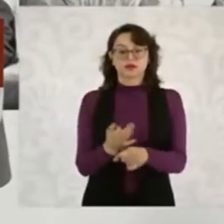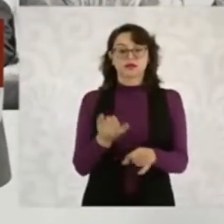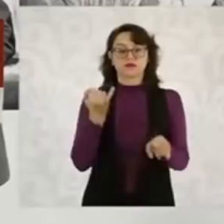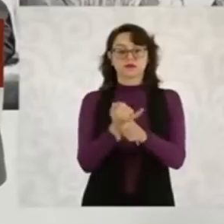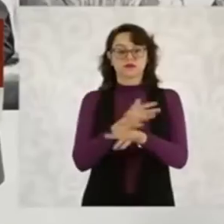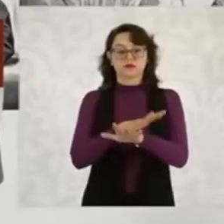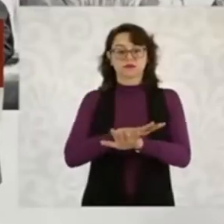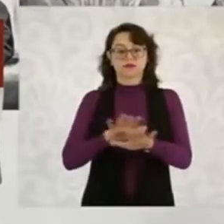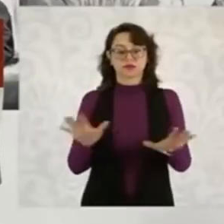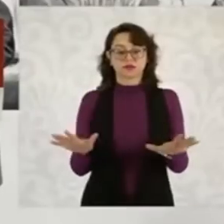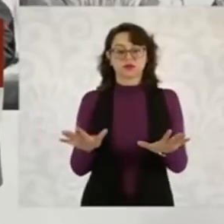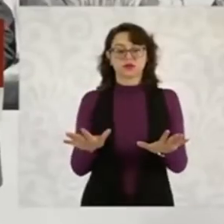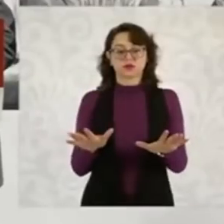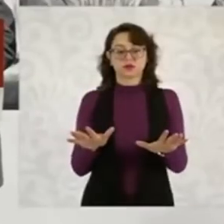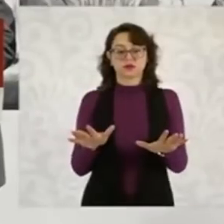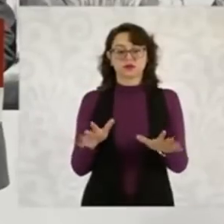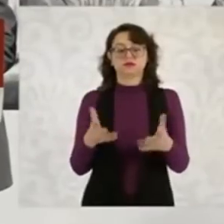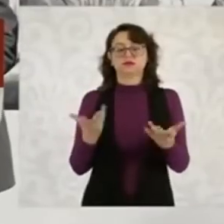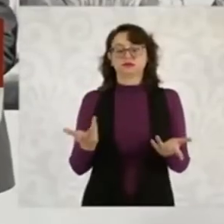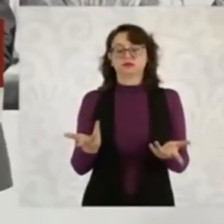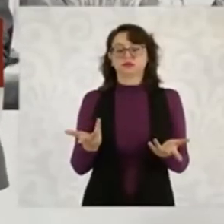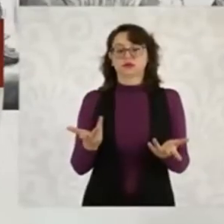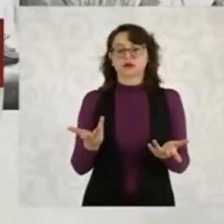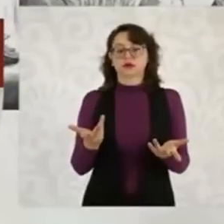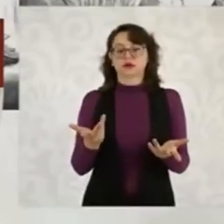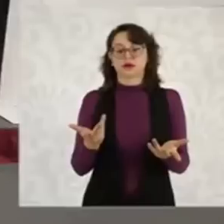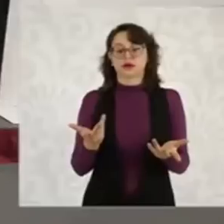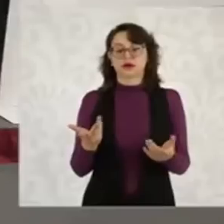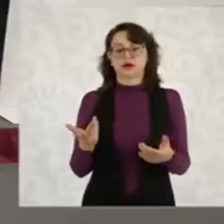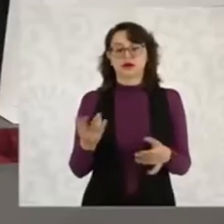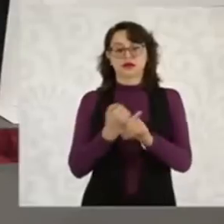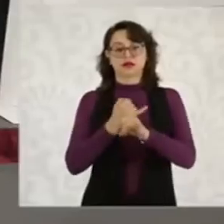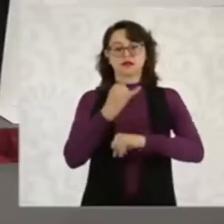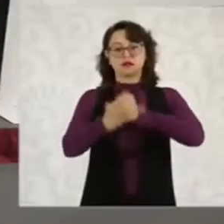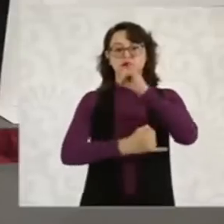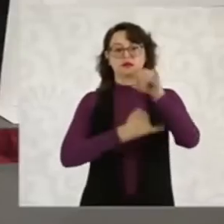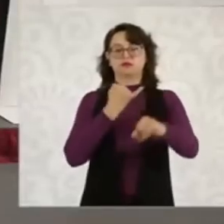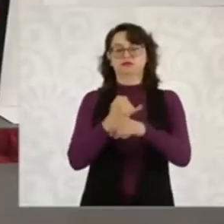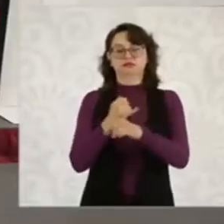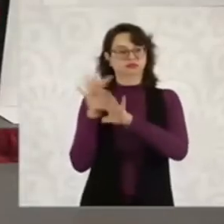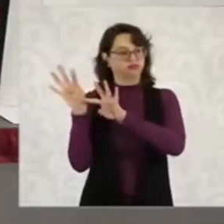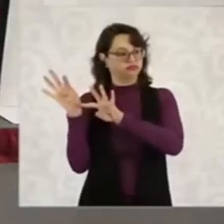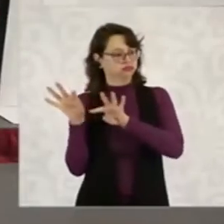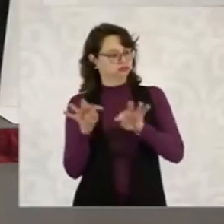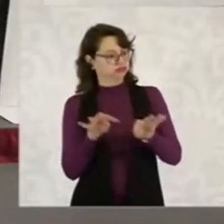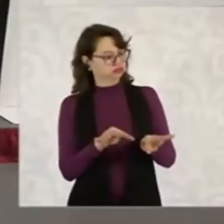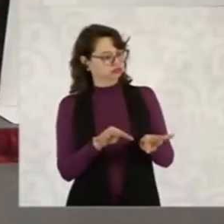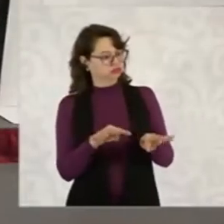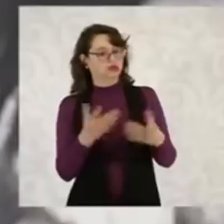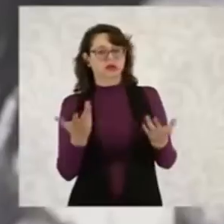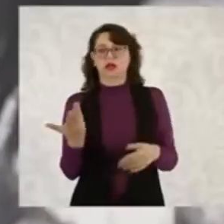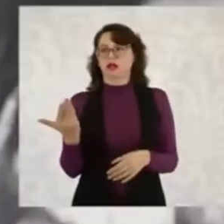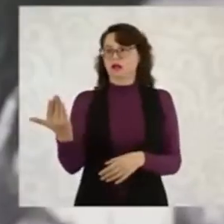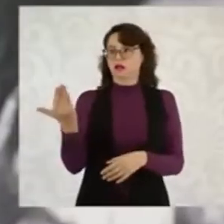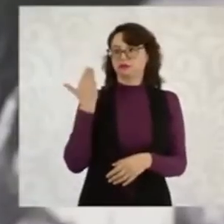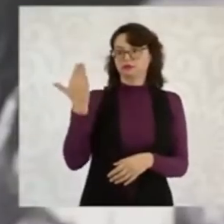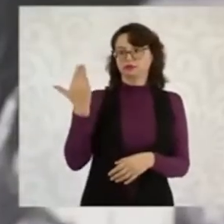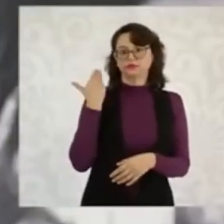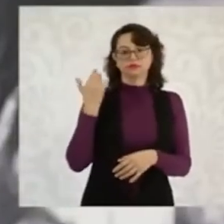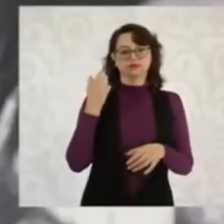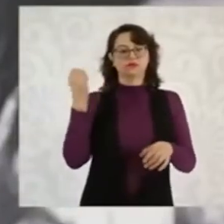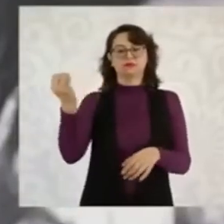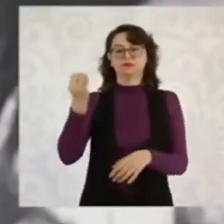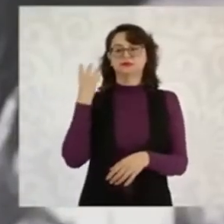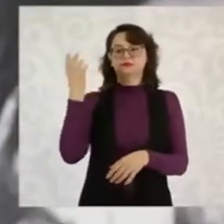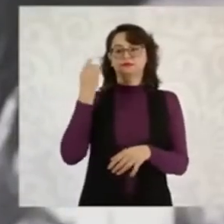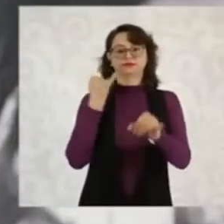no ha pasado de manera desapercibida a nivel internacional. Durante la más reciente Conferencia Internacional del